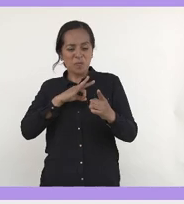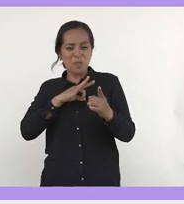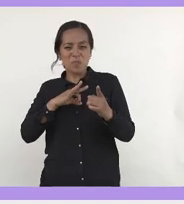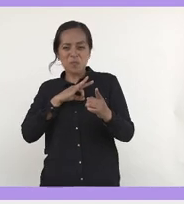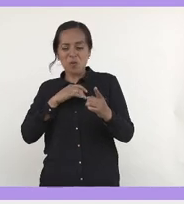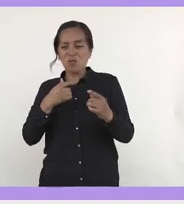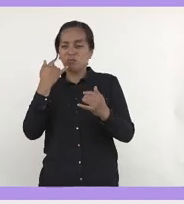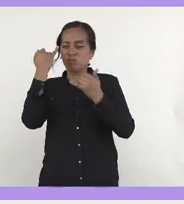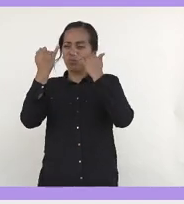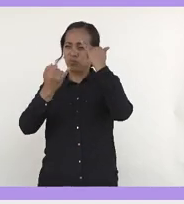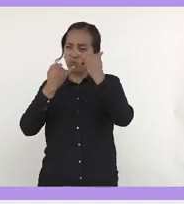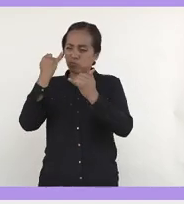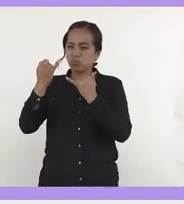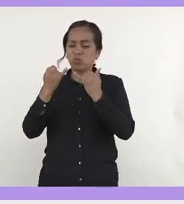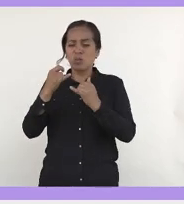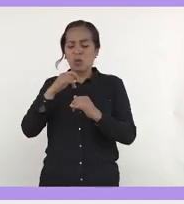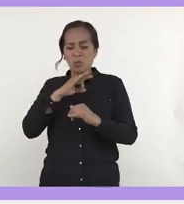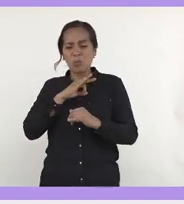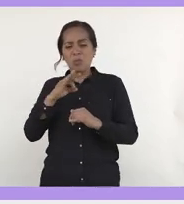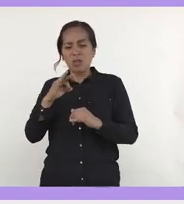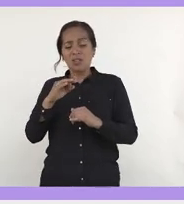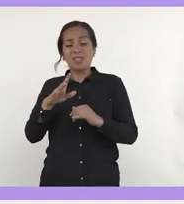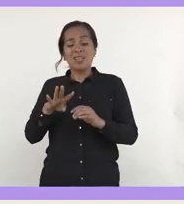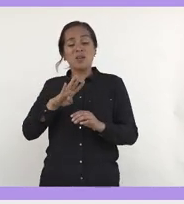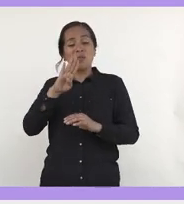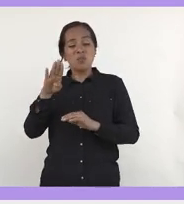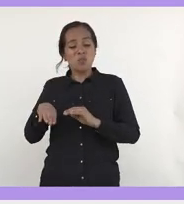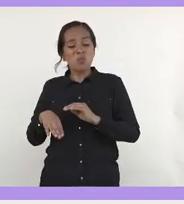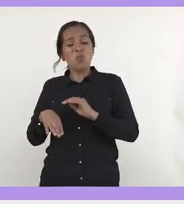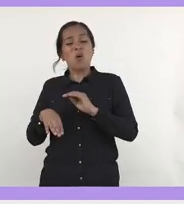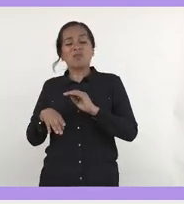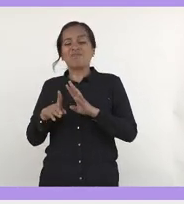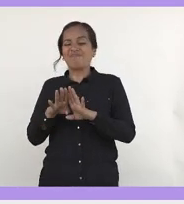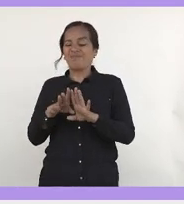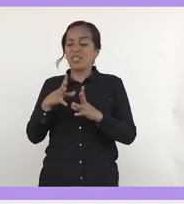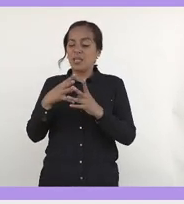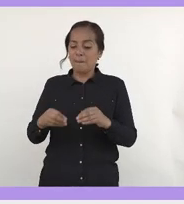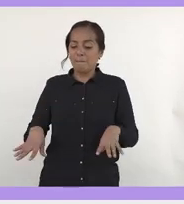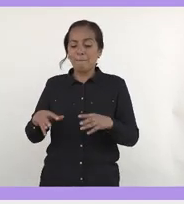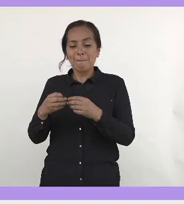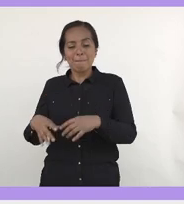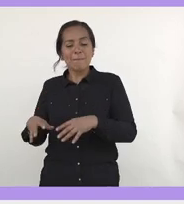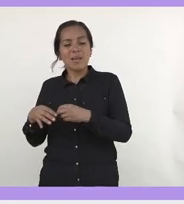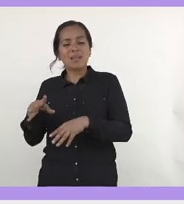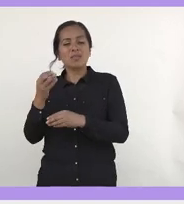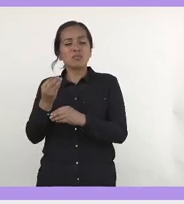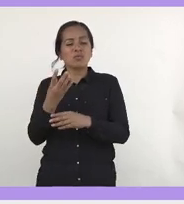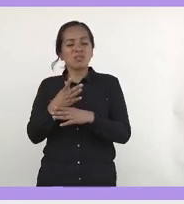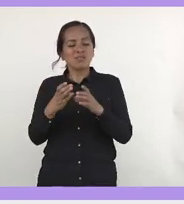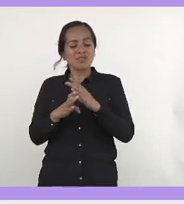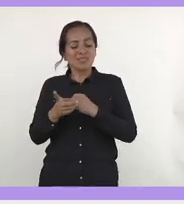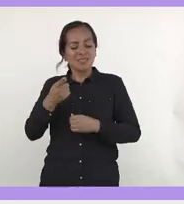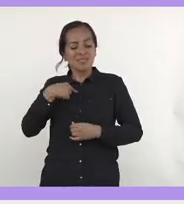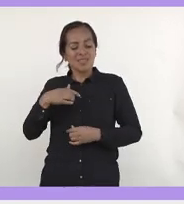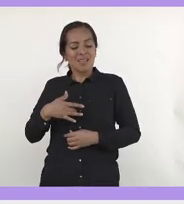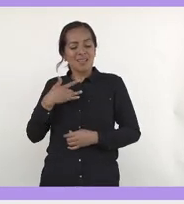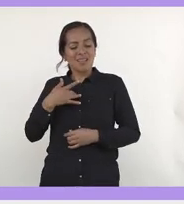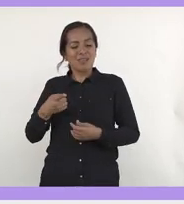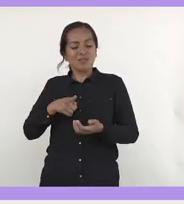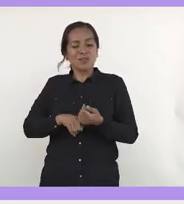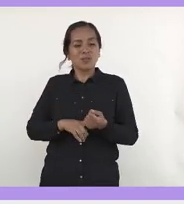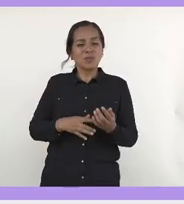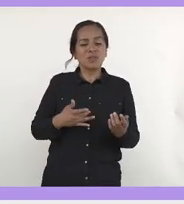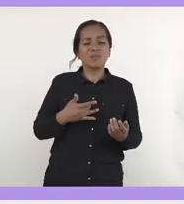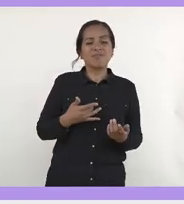creativamente porque se mueren muchas versiones de uno en el camino de la vida yo creo no cuando cambias por x Oye